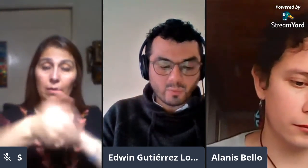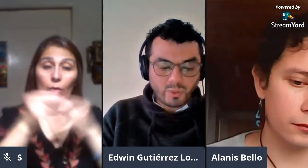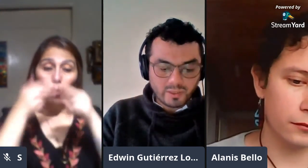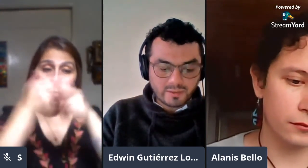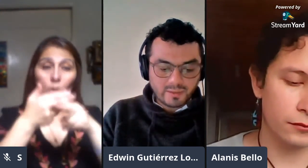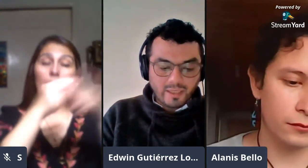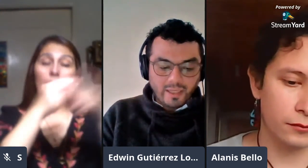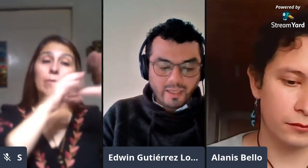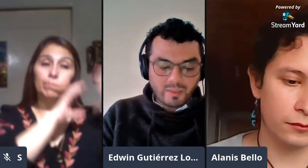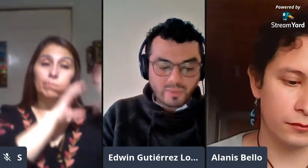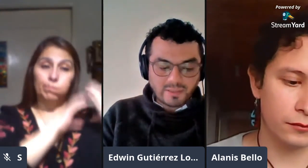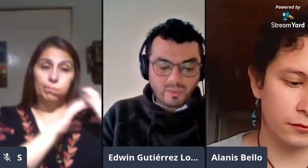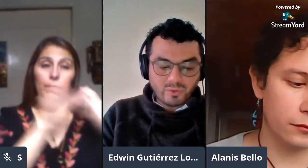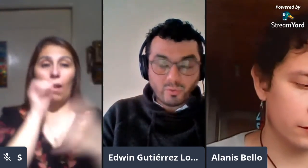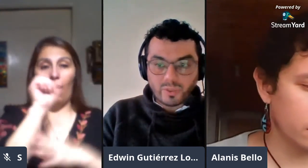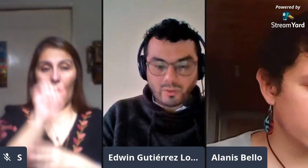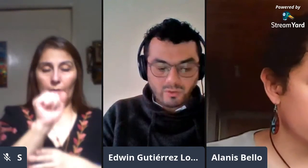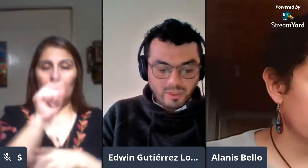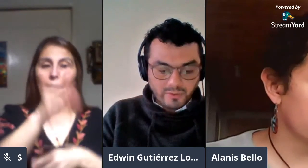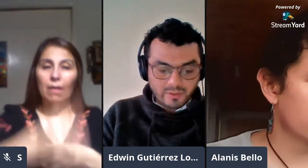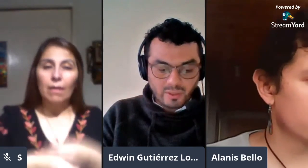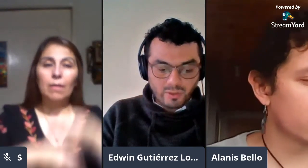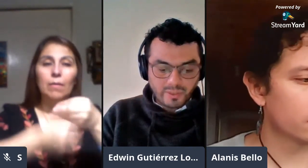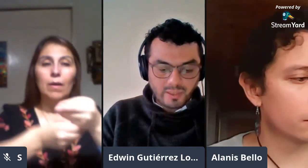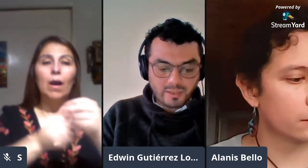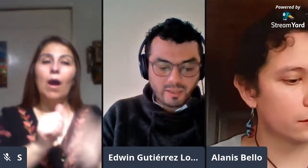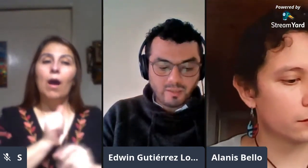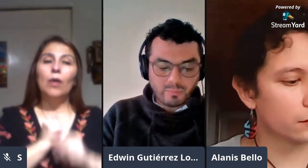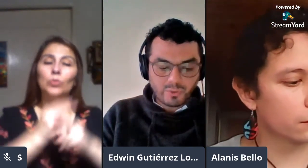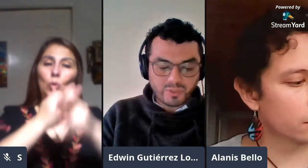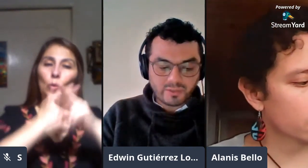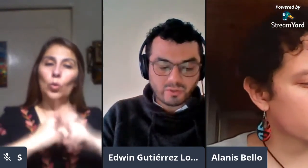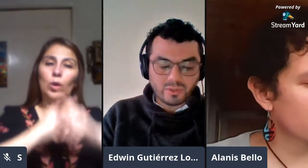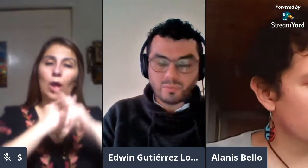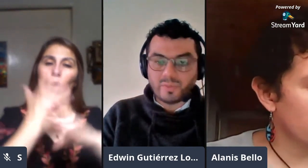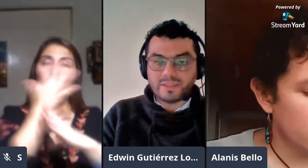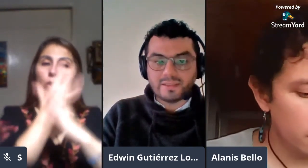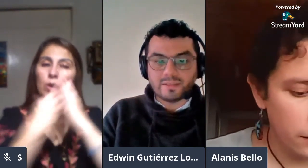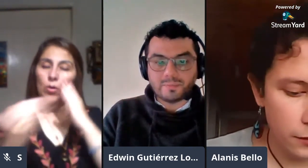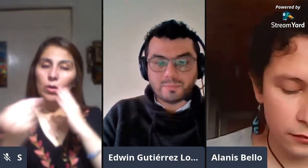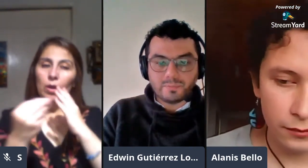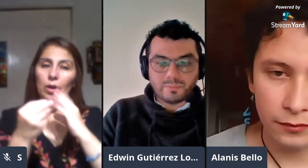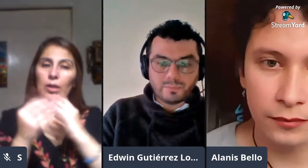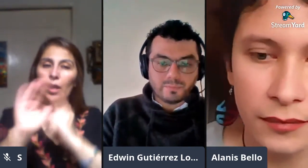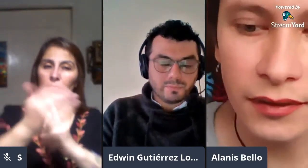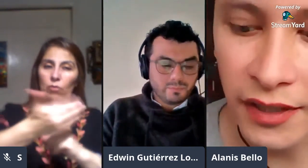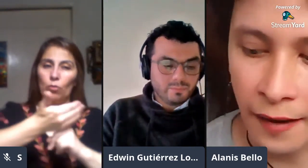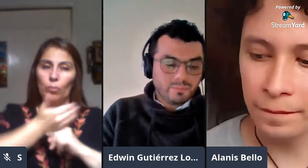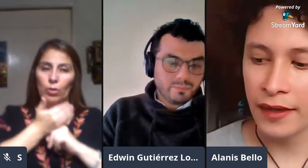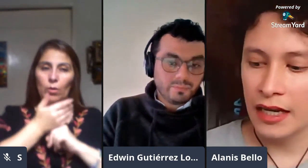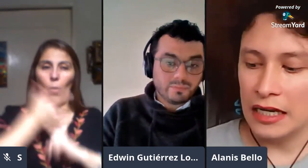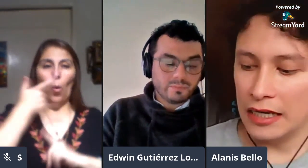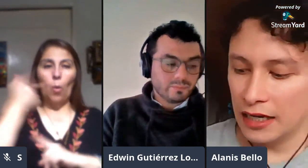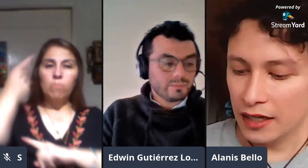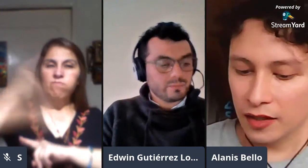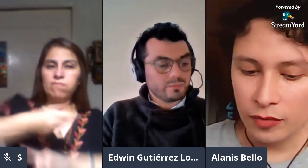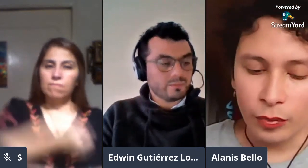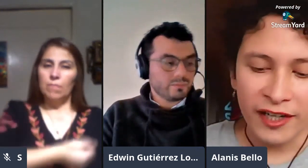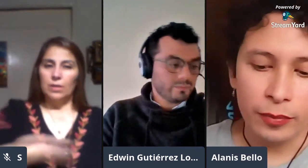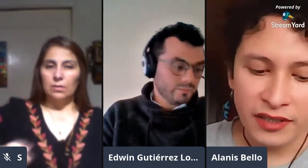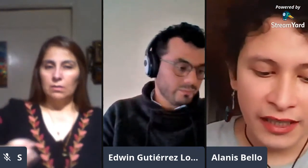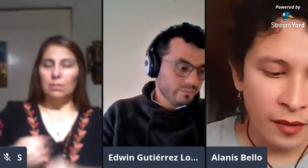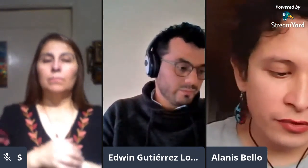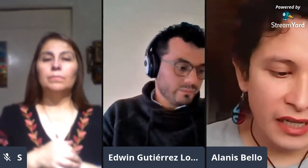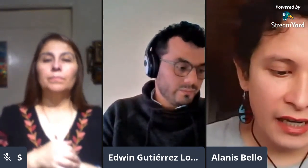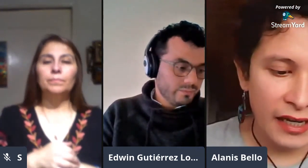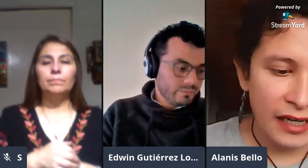para las mujeres, además del autocuidado neoliberal y el proteccionismo machista. Ya.